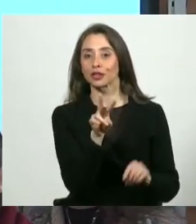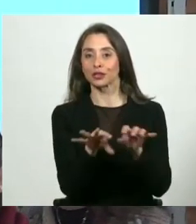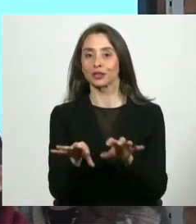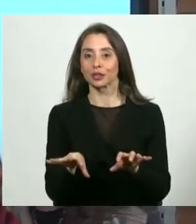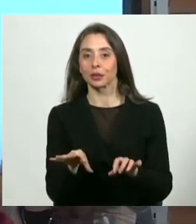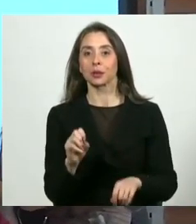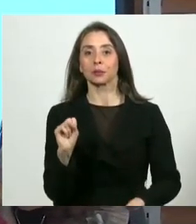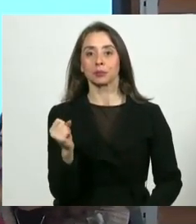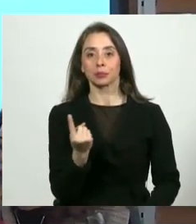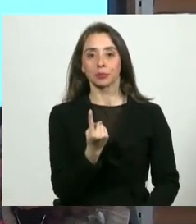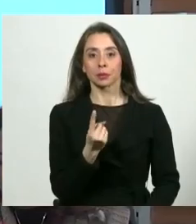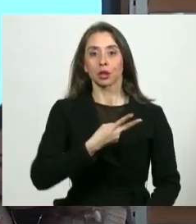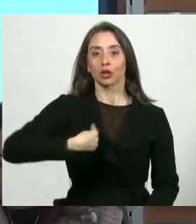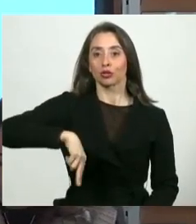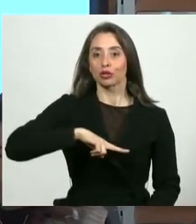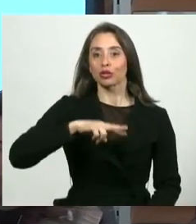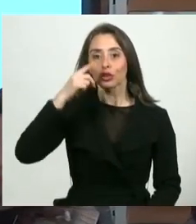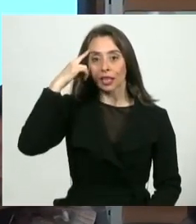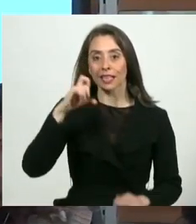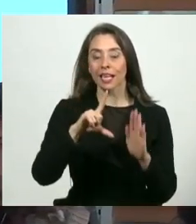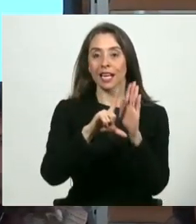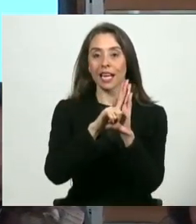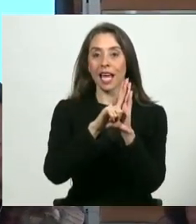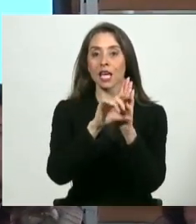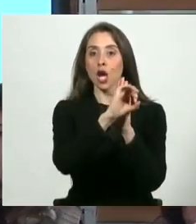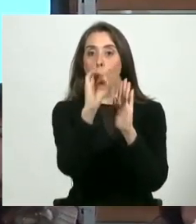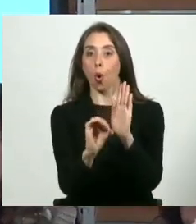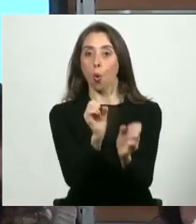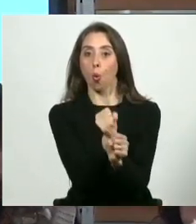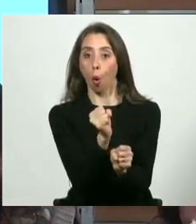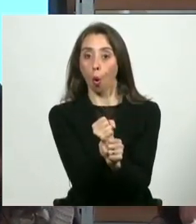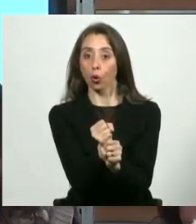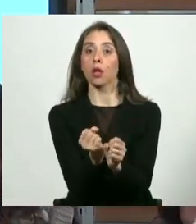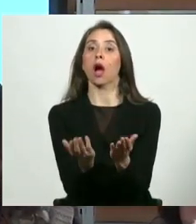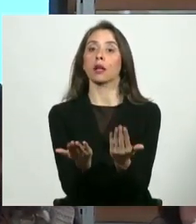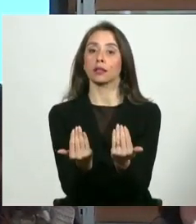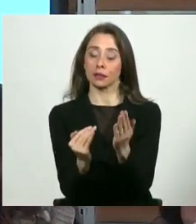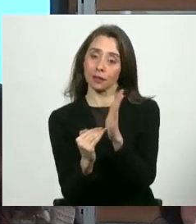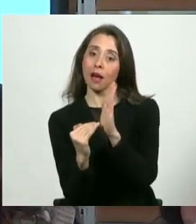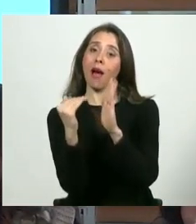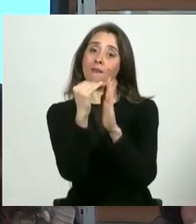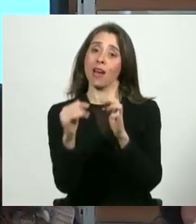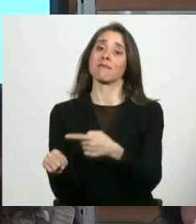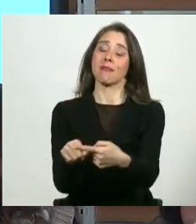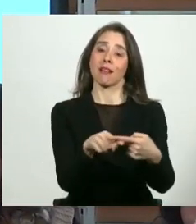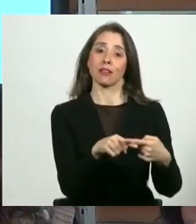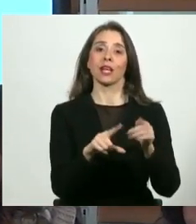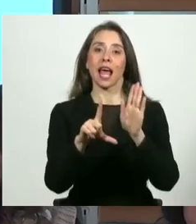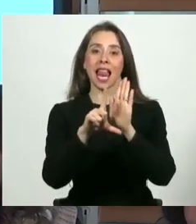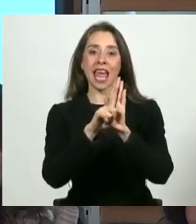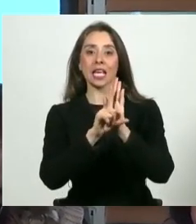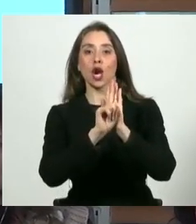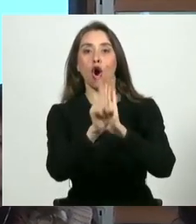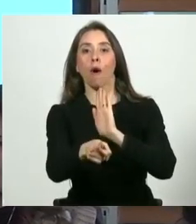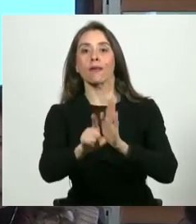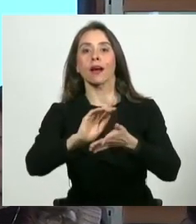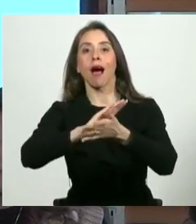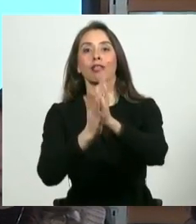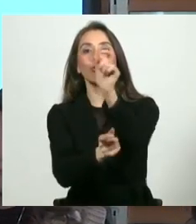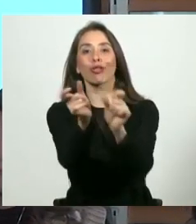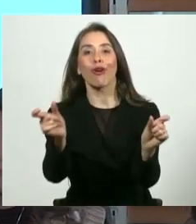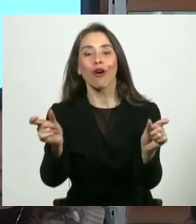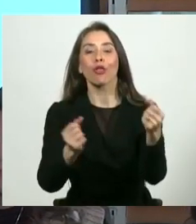Primero, creemos que efectivamente la ley de cuota es un avance necesario para nuestra sociedad, porque la ley obliga a todos, y